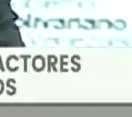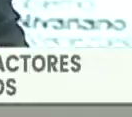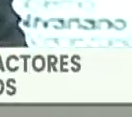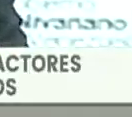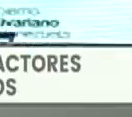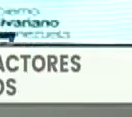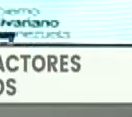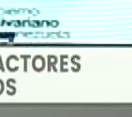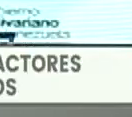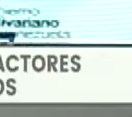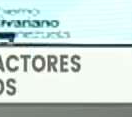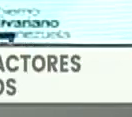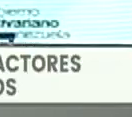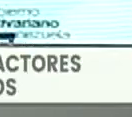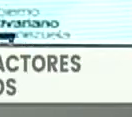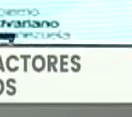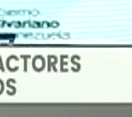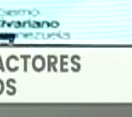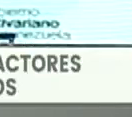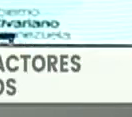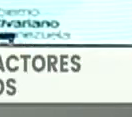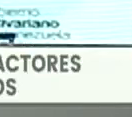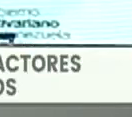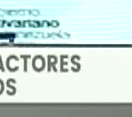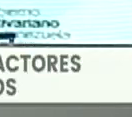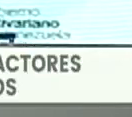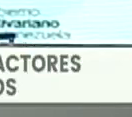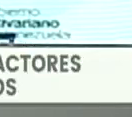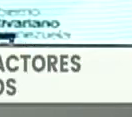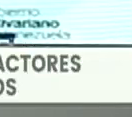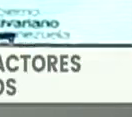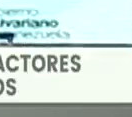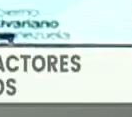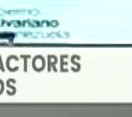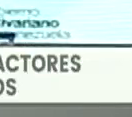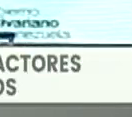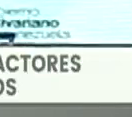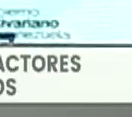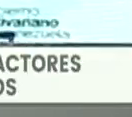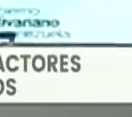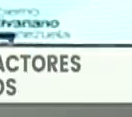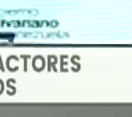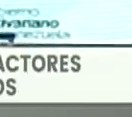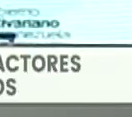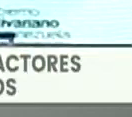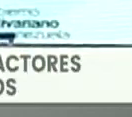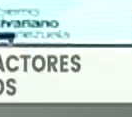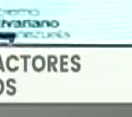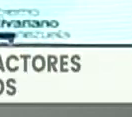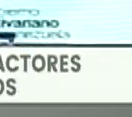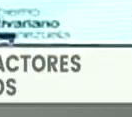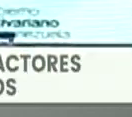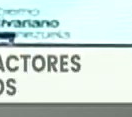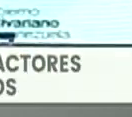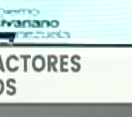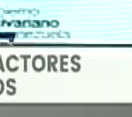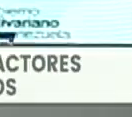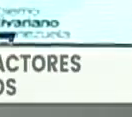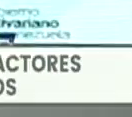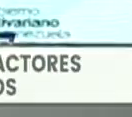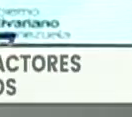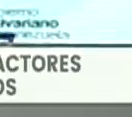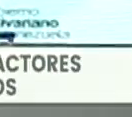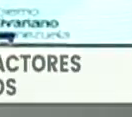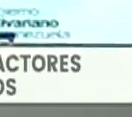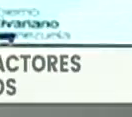deseamos agradecer nuevamente su presencia en nuestro país estimado secretario general en esta patria en esta su